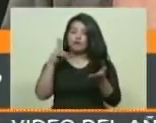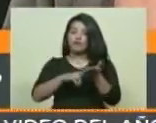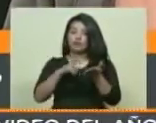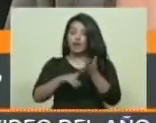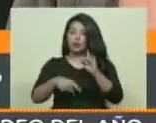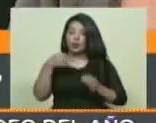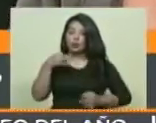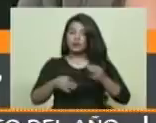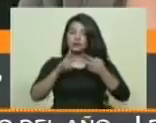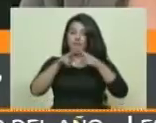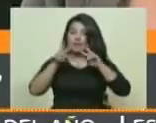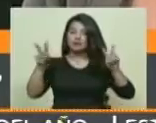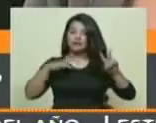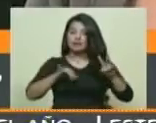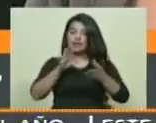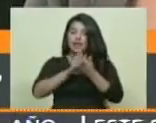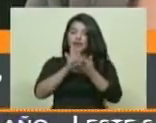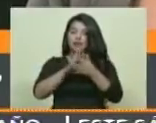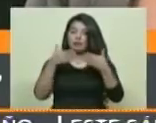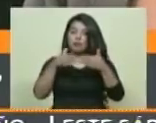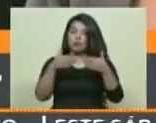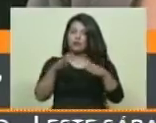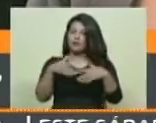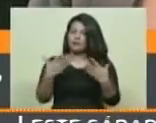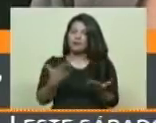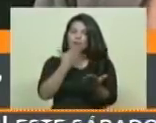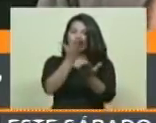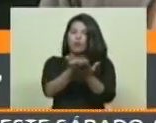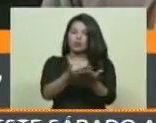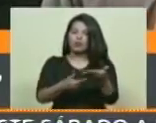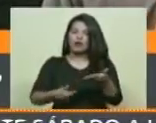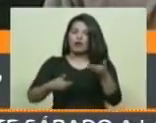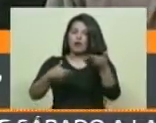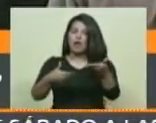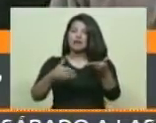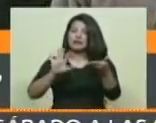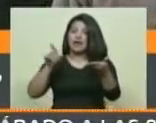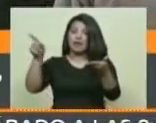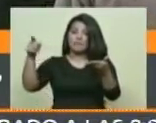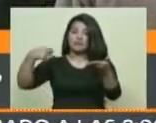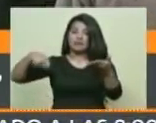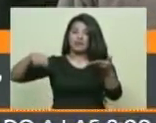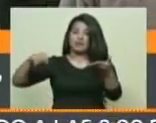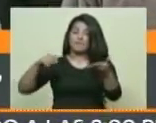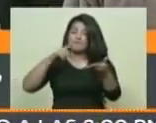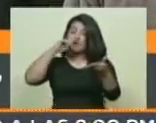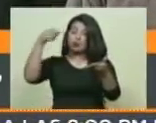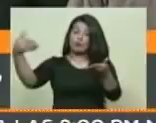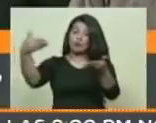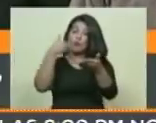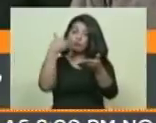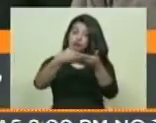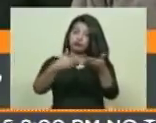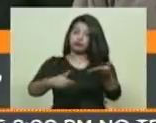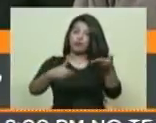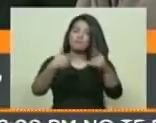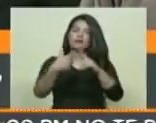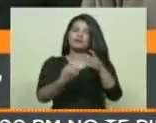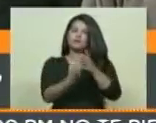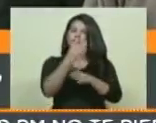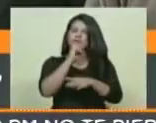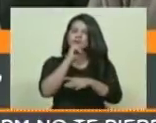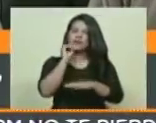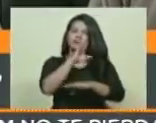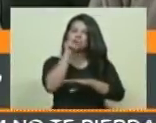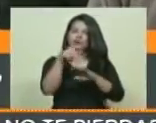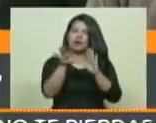la Justicia, la Paz y la Tranquilidad Públicas, propuesta por el presidente de la República, Nicolás Maduro Moros, y creada por la